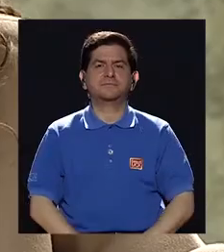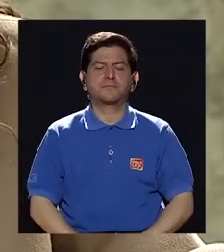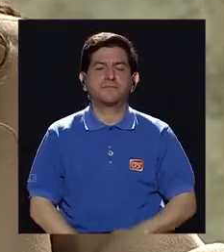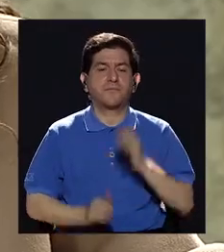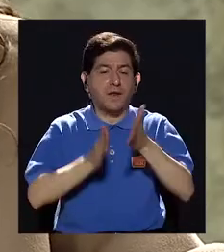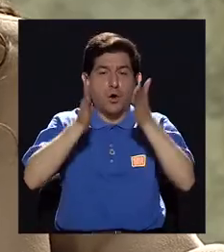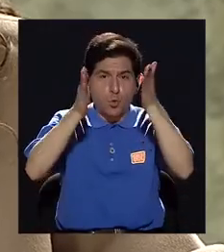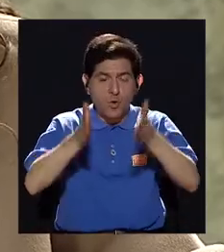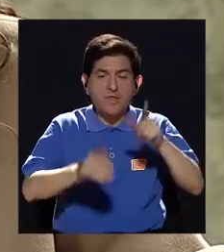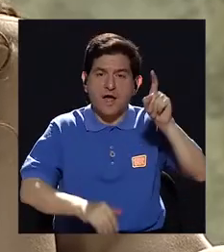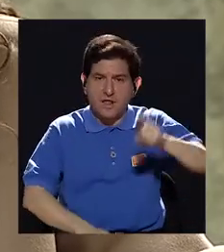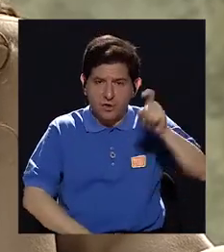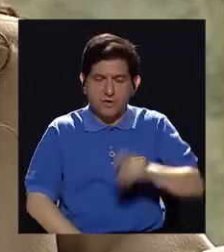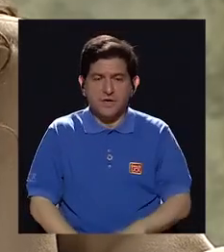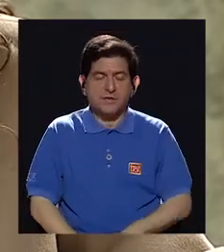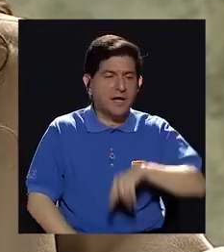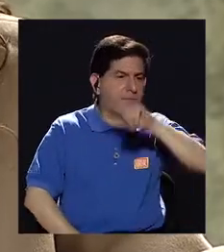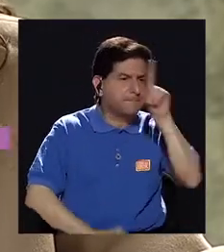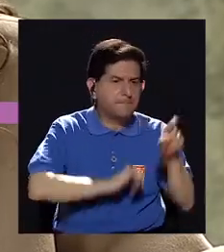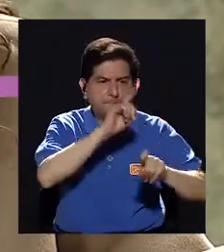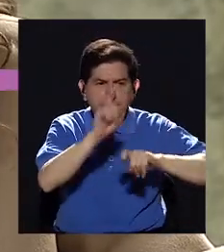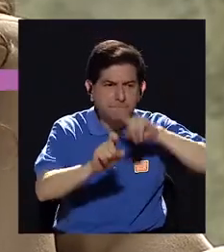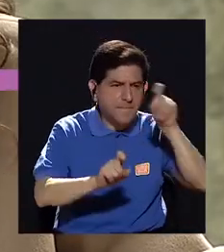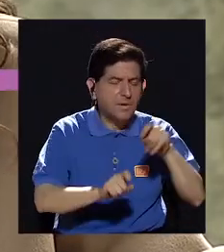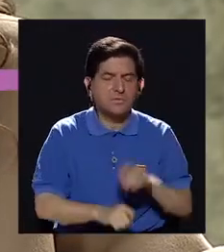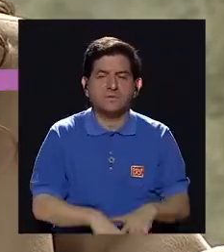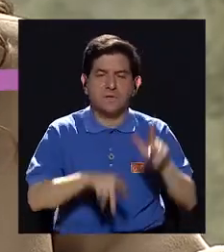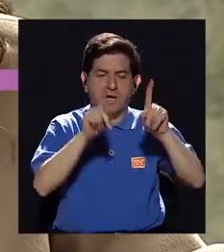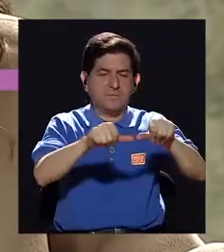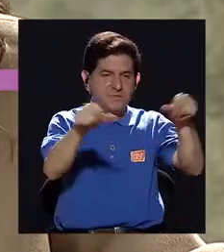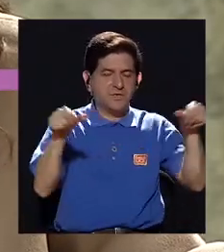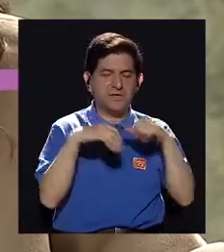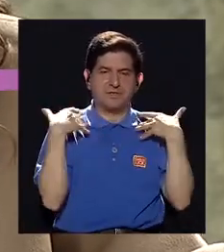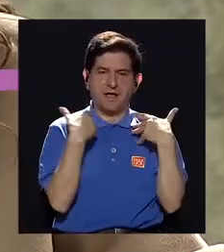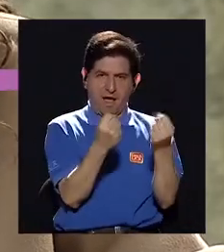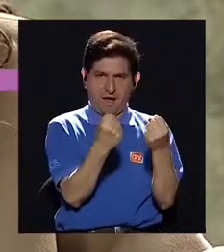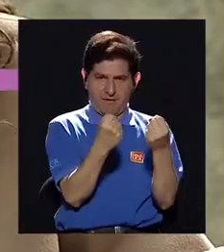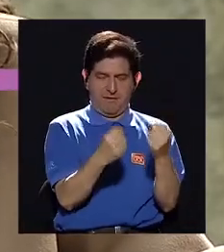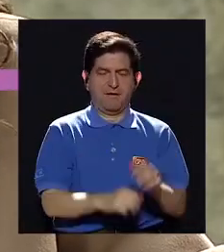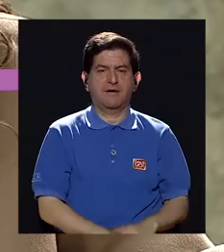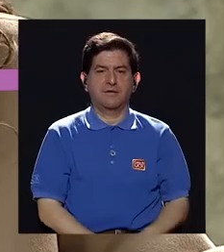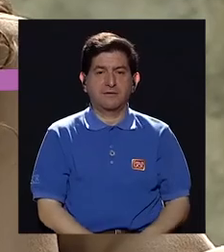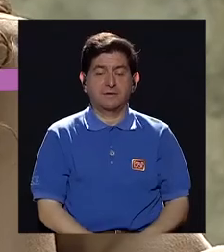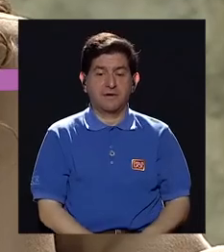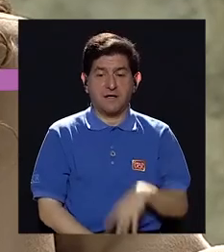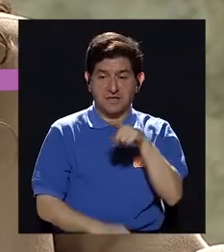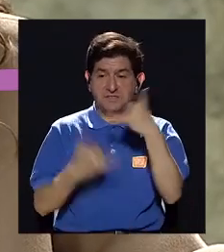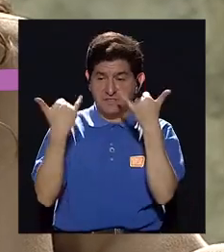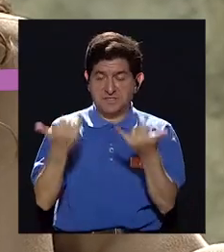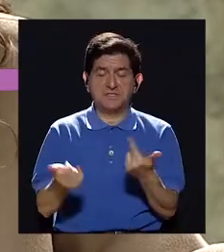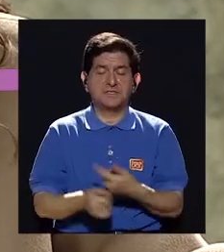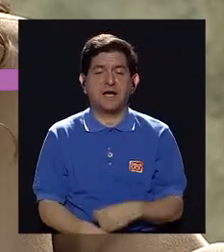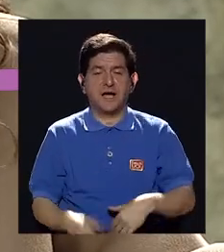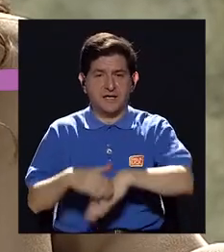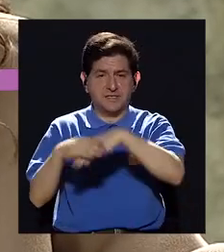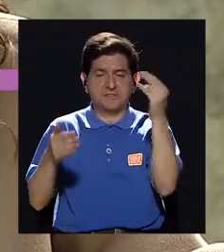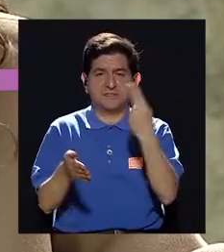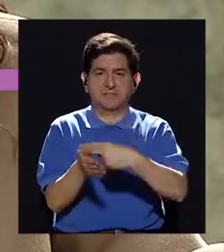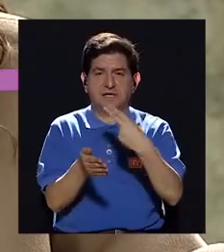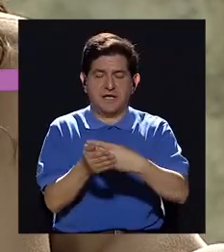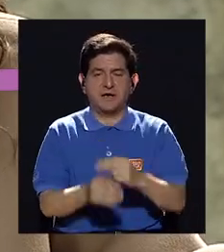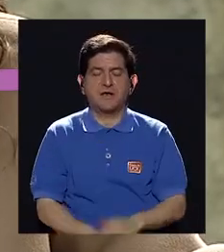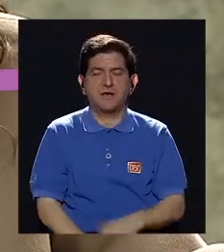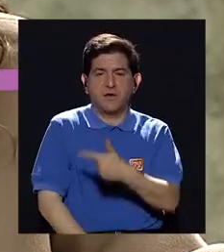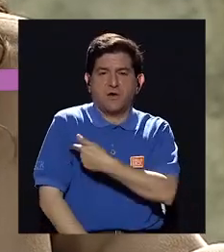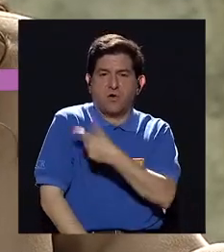el cuidador tiene que hacerle las preguntas al personal de salud. Si fue que le dieron de alta del hospital,